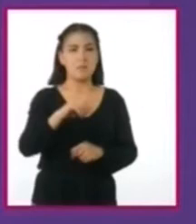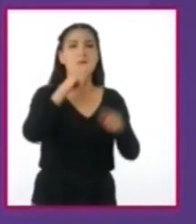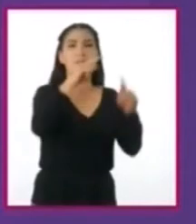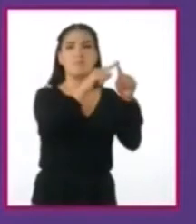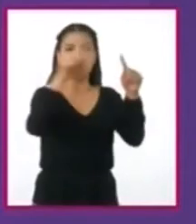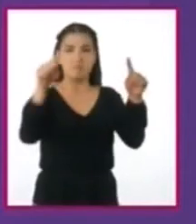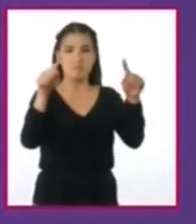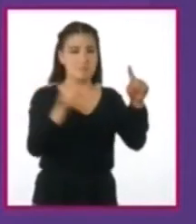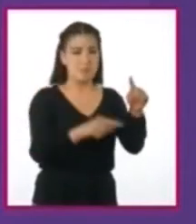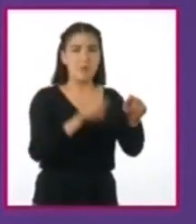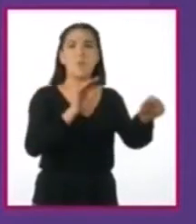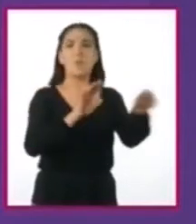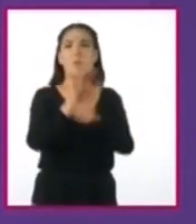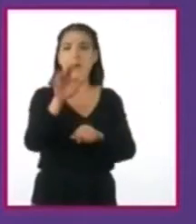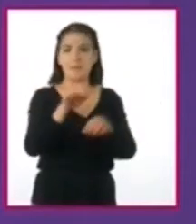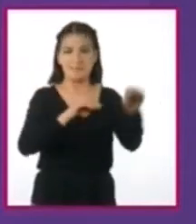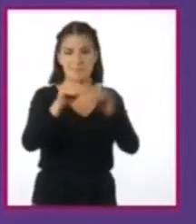sus lados?